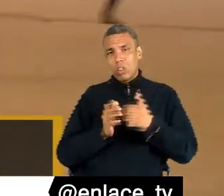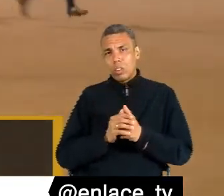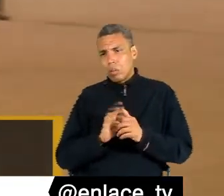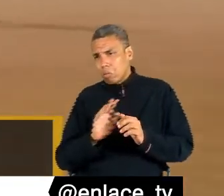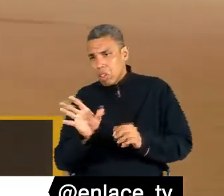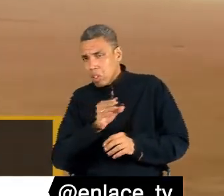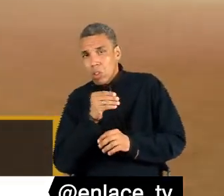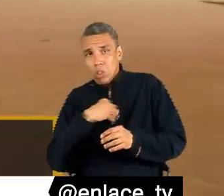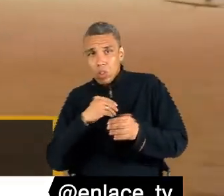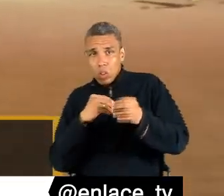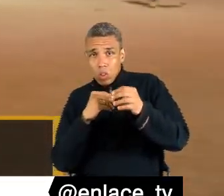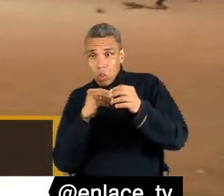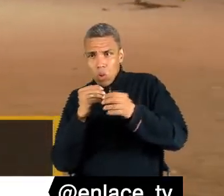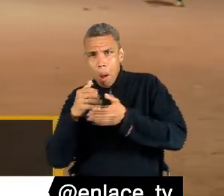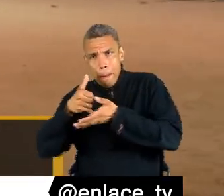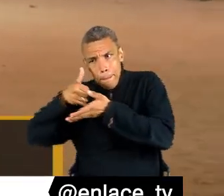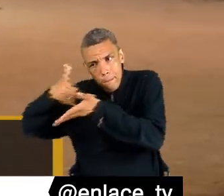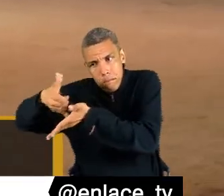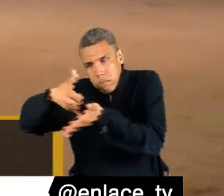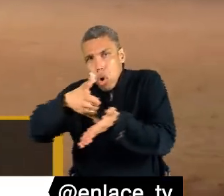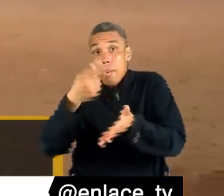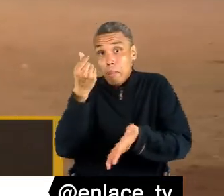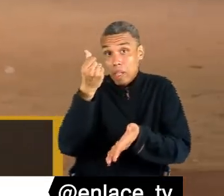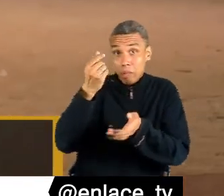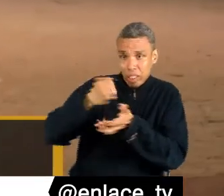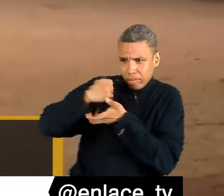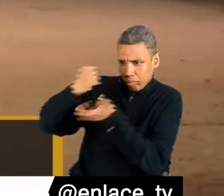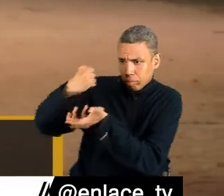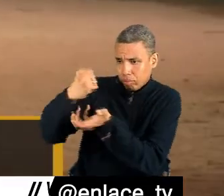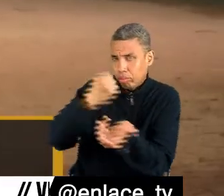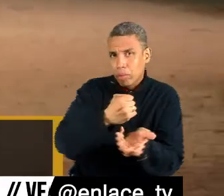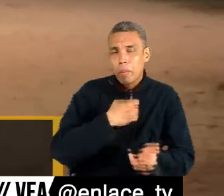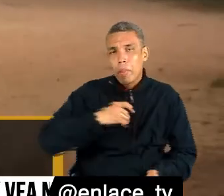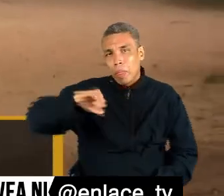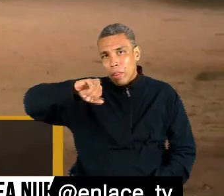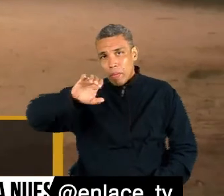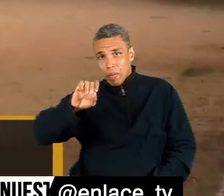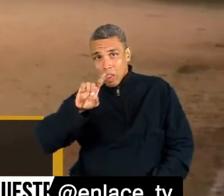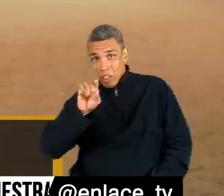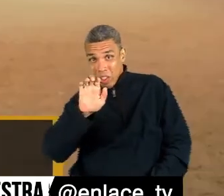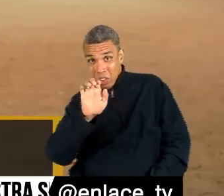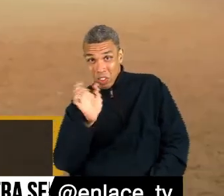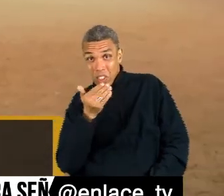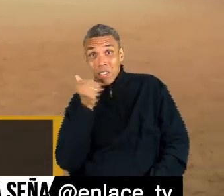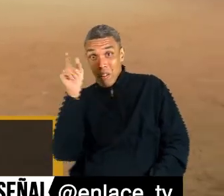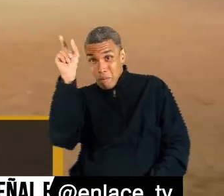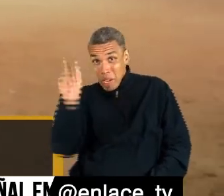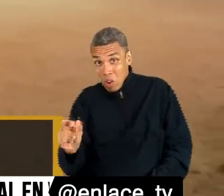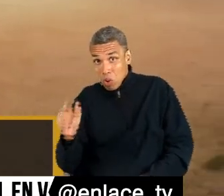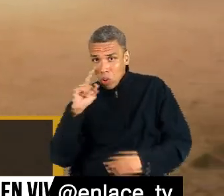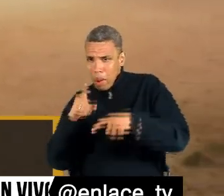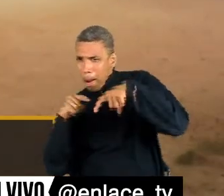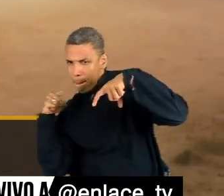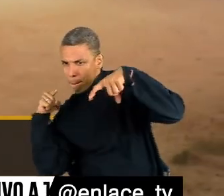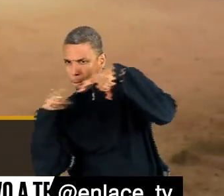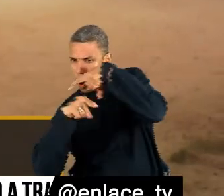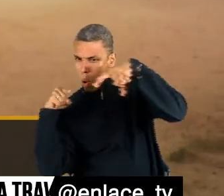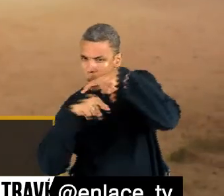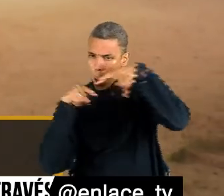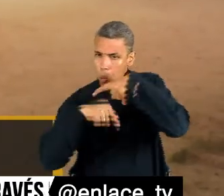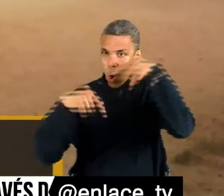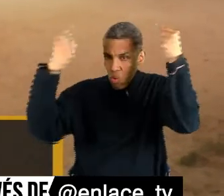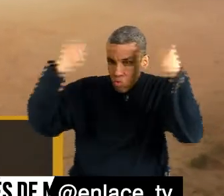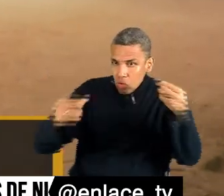y dinero en efectivo. José Gregorio Beleño, del representativo de Yondó, fue premiado como el goleador del certamen con 24